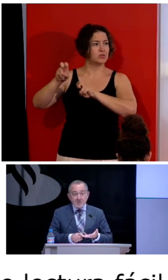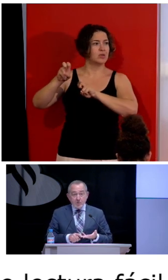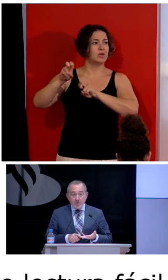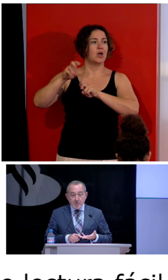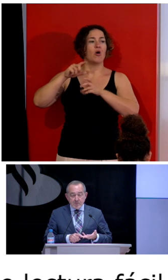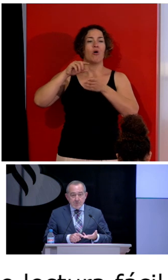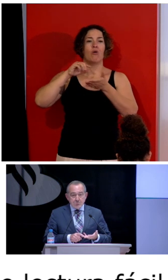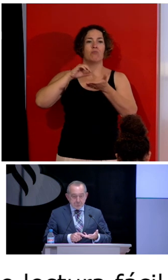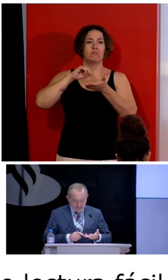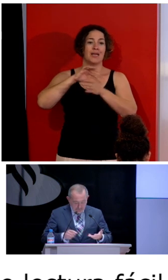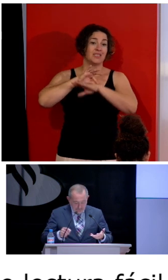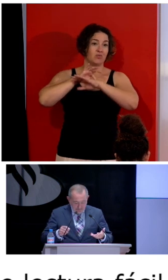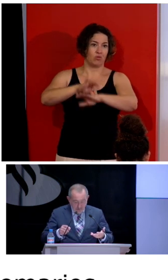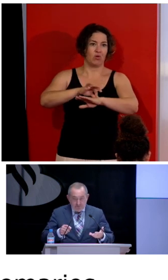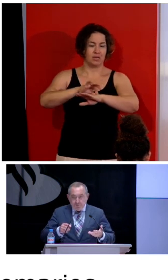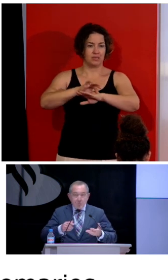hojas de instrucciones.